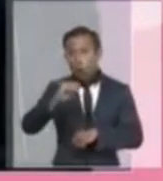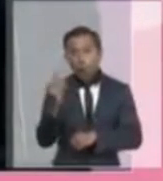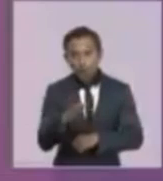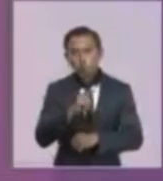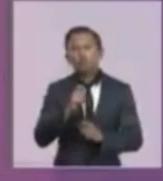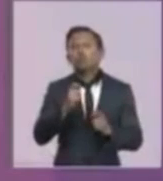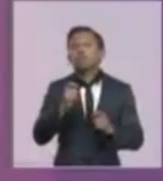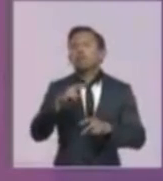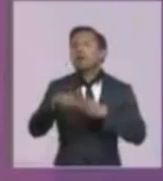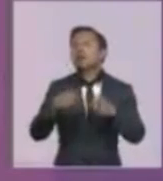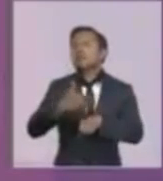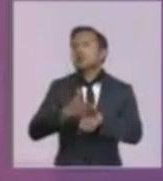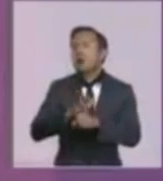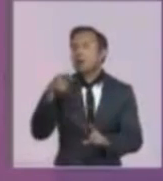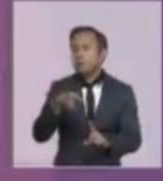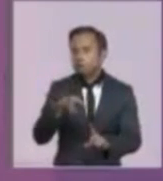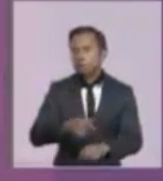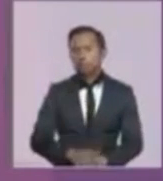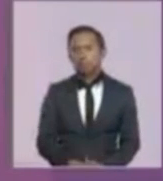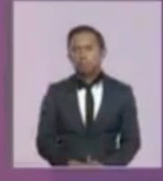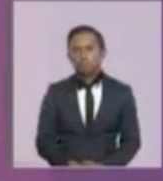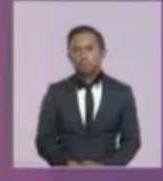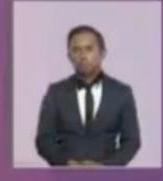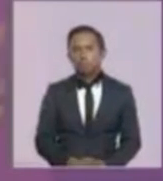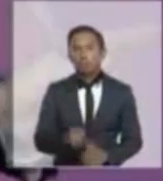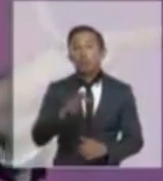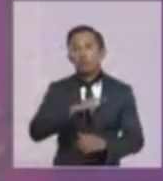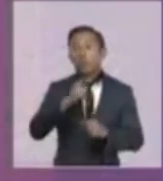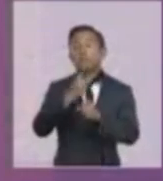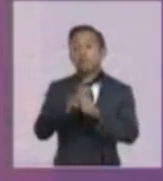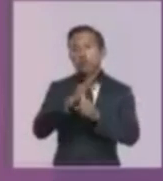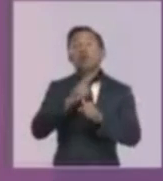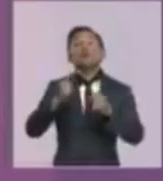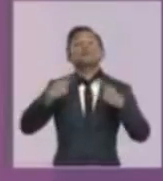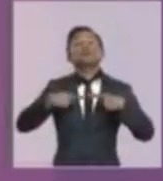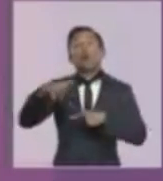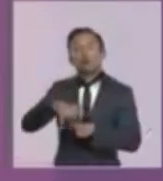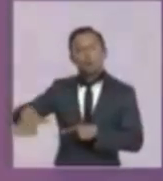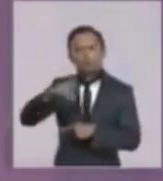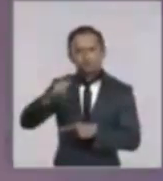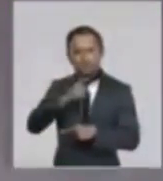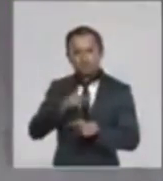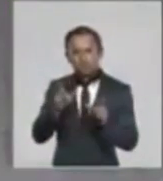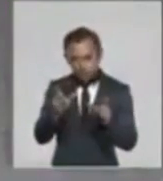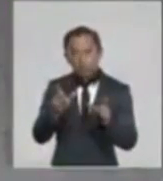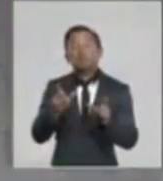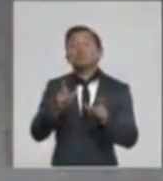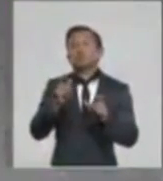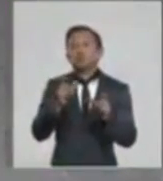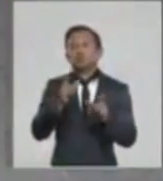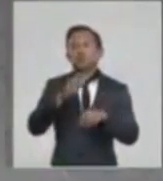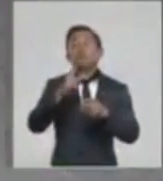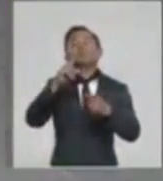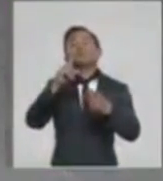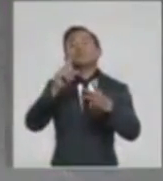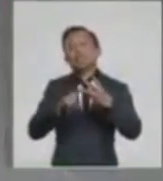prensa libre. Segundo, sociedad civil fuerte, lo contrario de lo que ha dicho López Obrador. Tercero, vamos a ser el